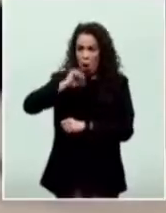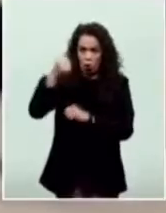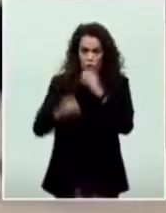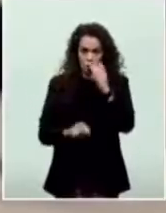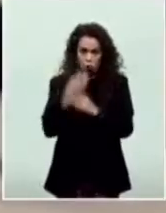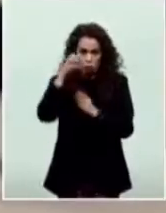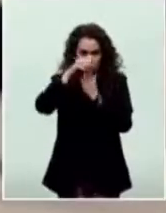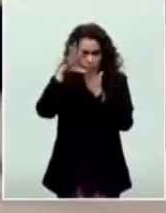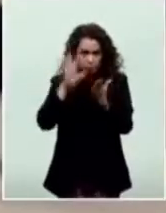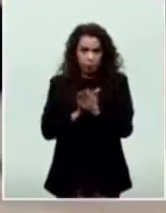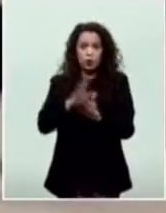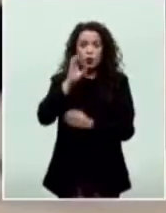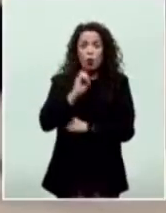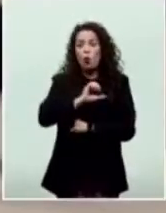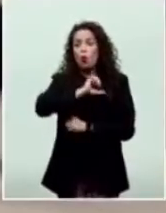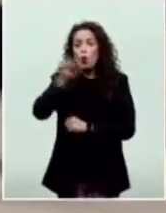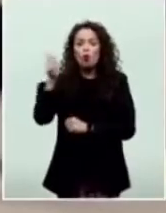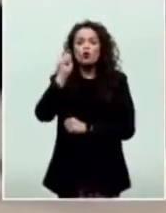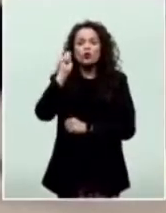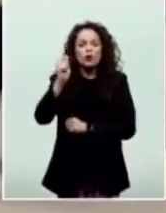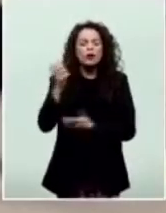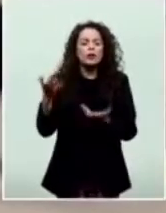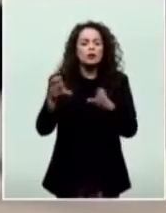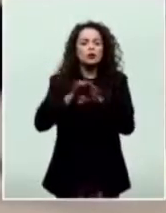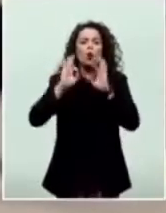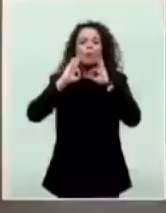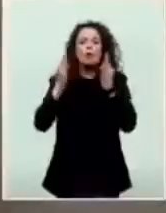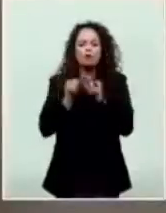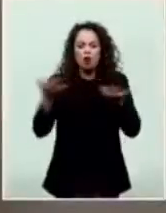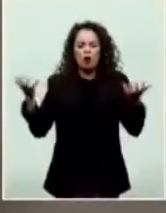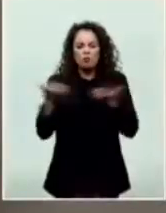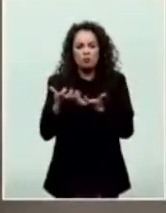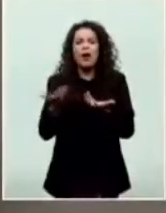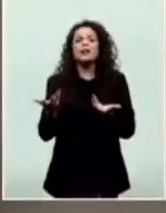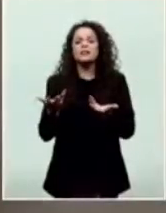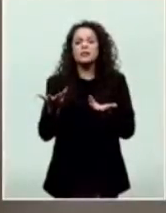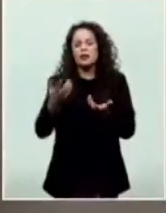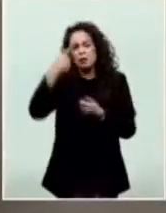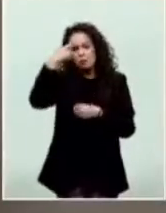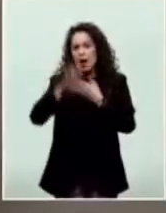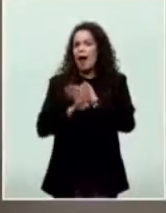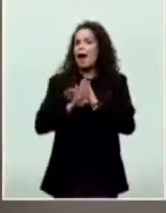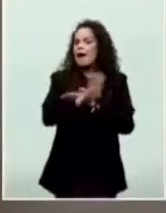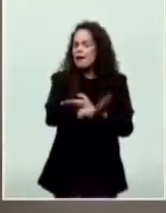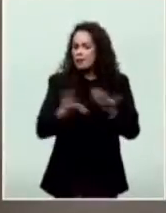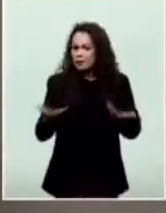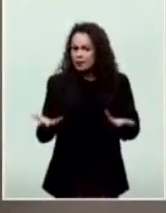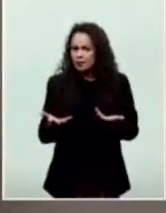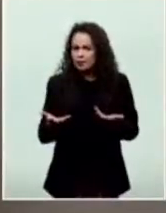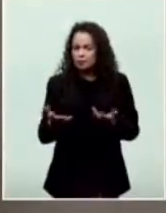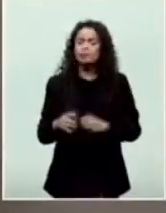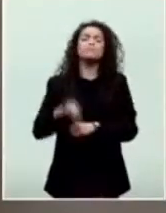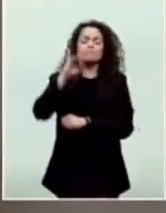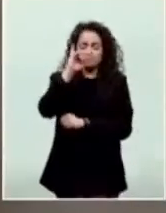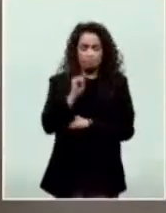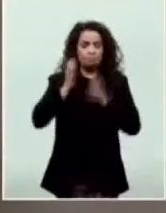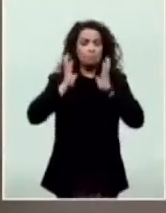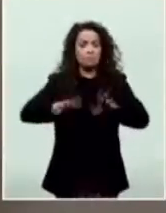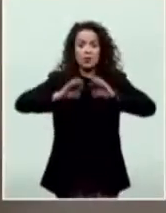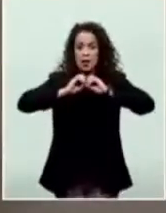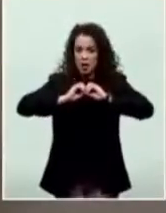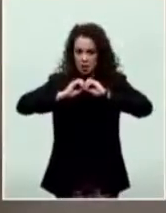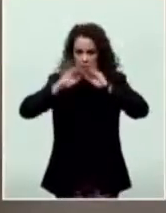nuevas medidas que reportar ahora? Sí, a ver, las medidas están ya muy claras. Nuestras